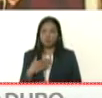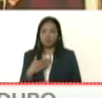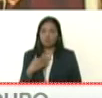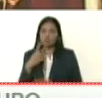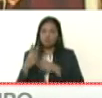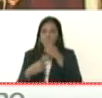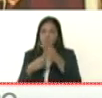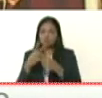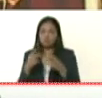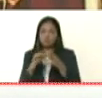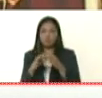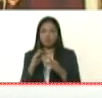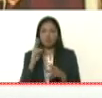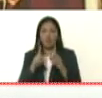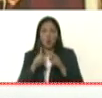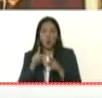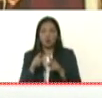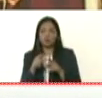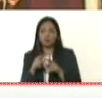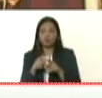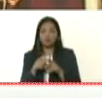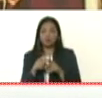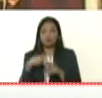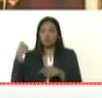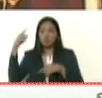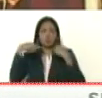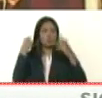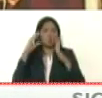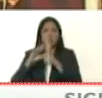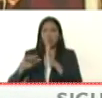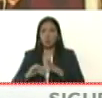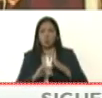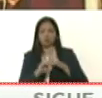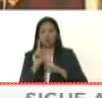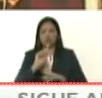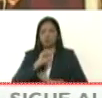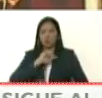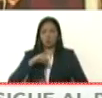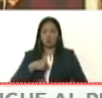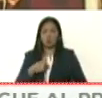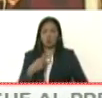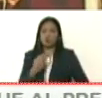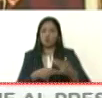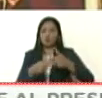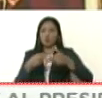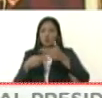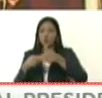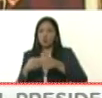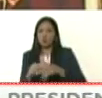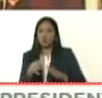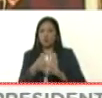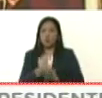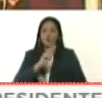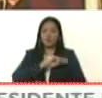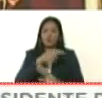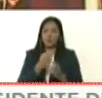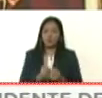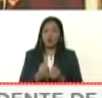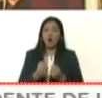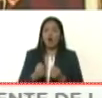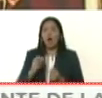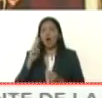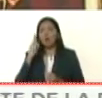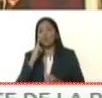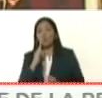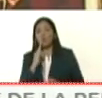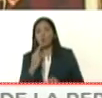gente, haciendo una vida loca, robando dinero. No, no, nosotros construimos esta fuerza bolivariana en